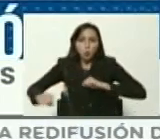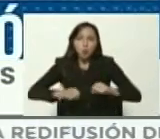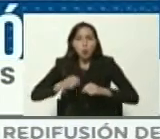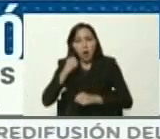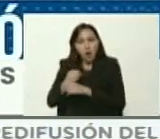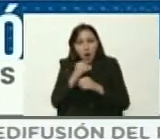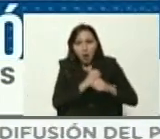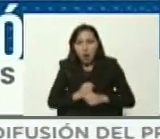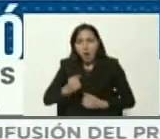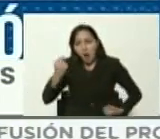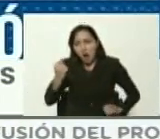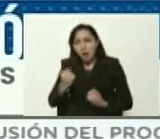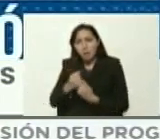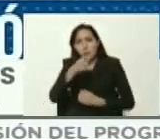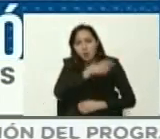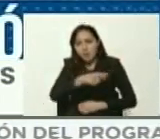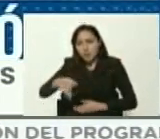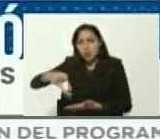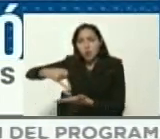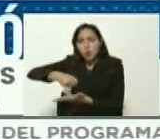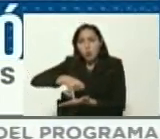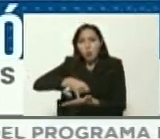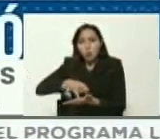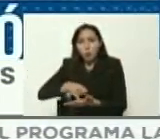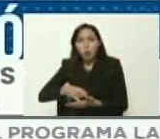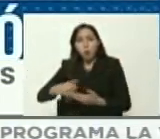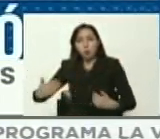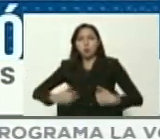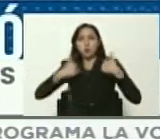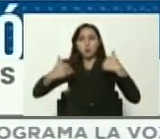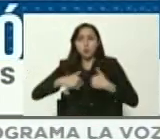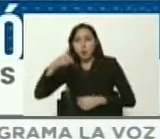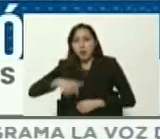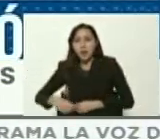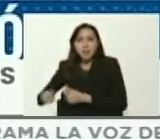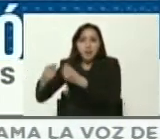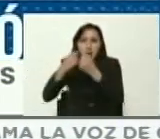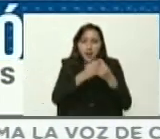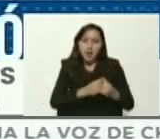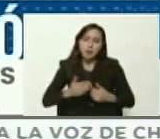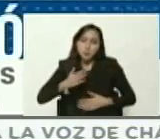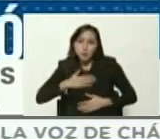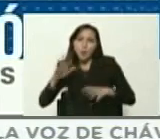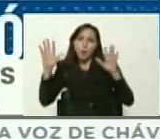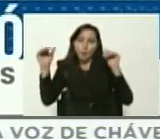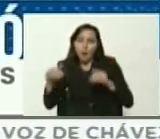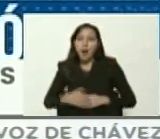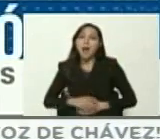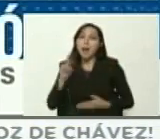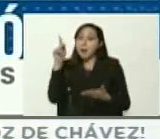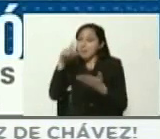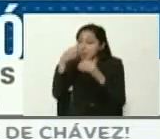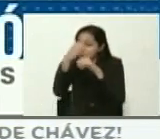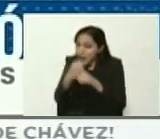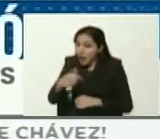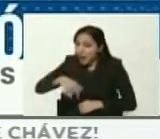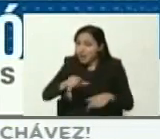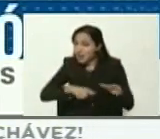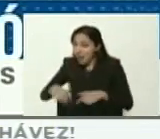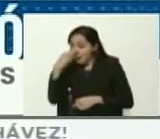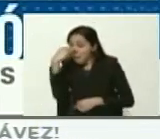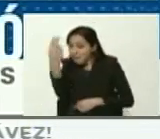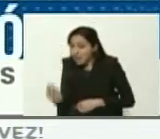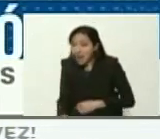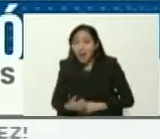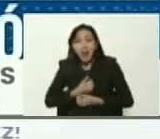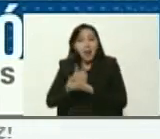trabajar en pro de los más vulnerables y los más golpeados por esta guerra. Bueno, sin más me despido y lo esperamos por aquí con un